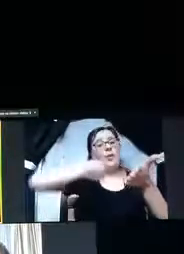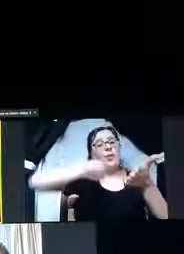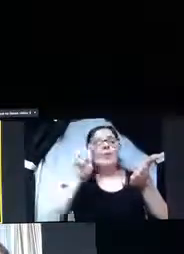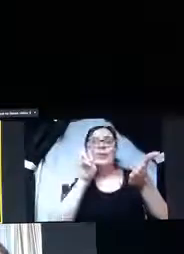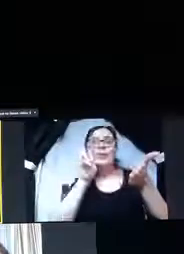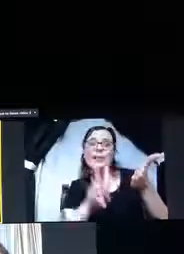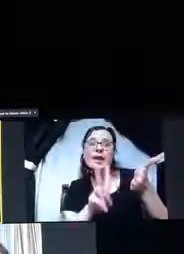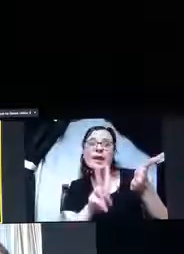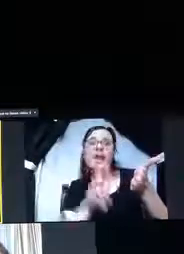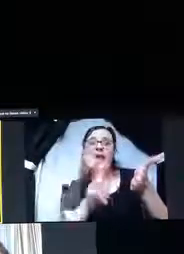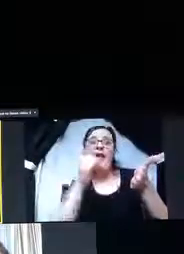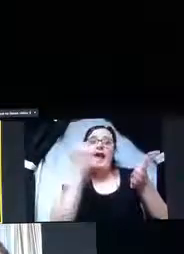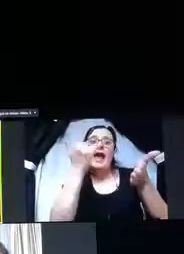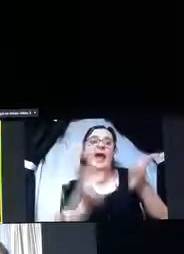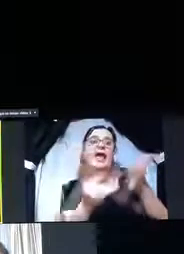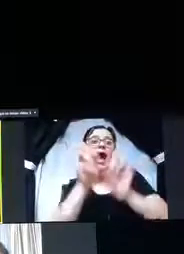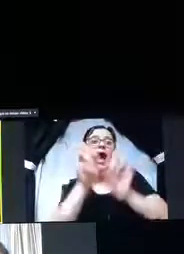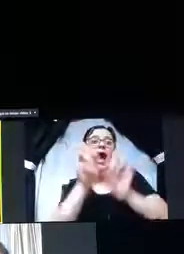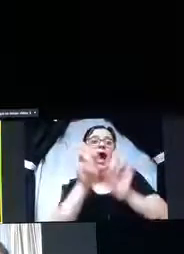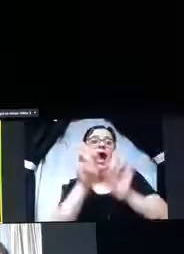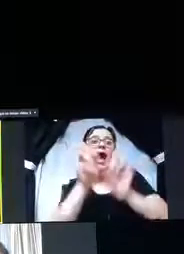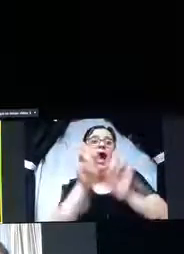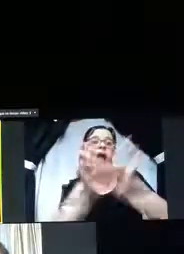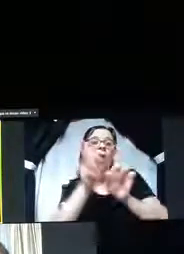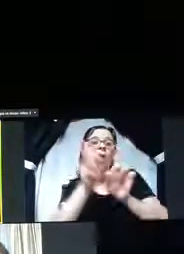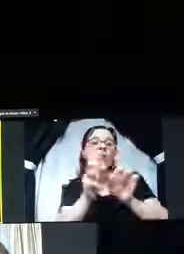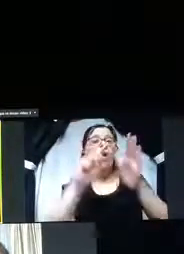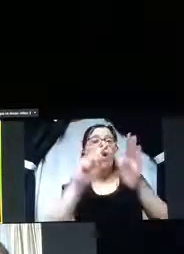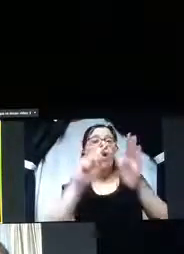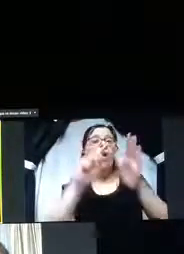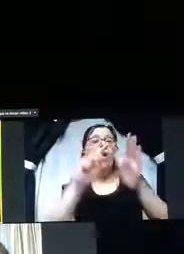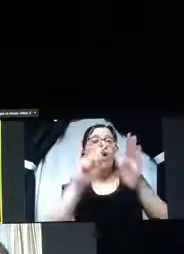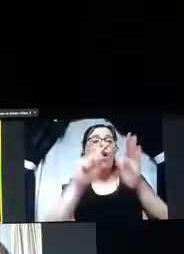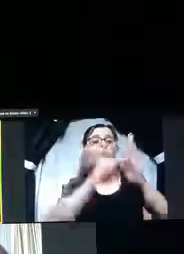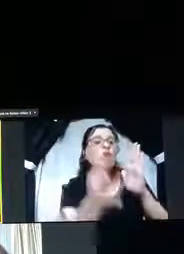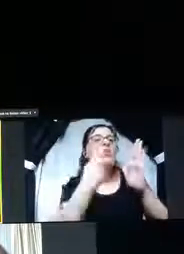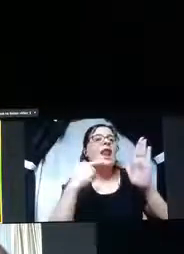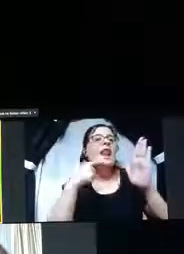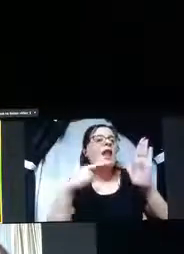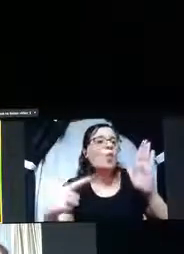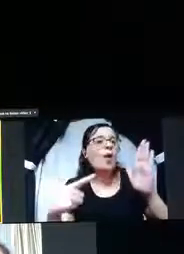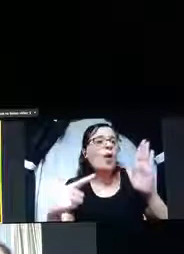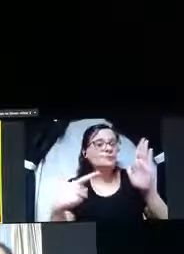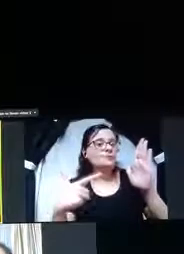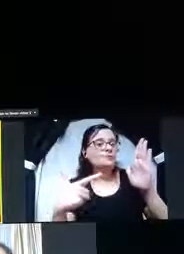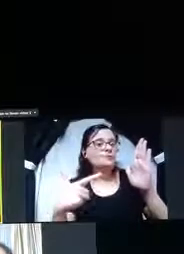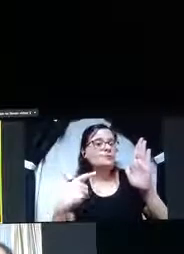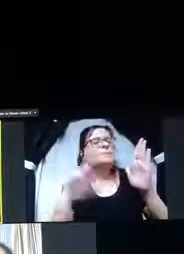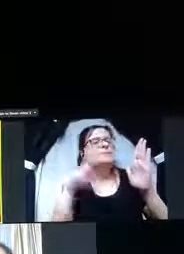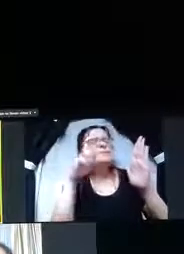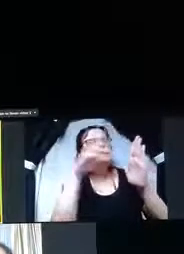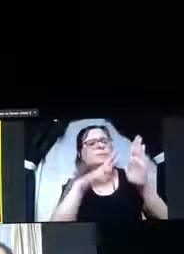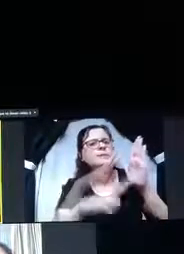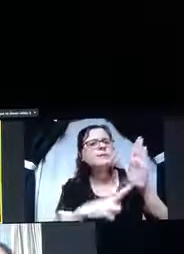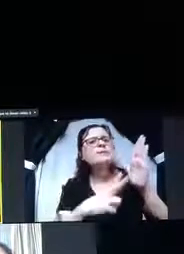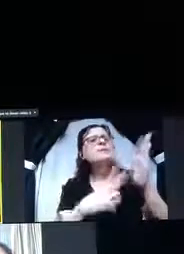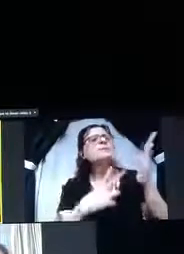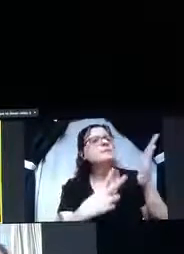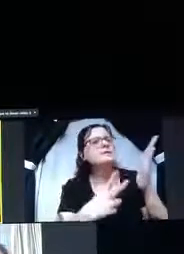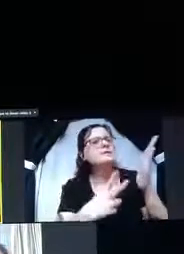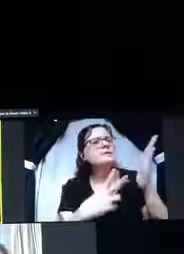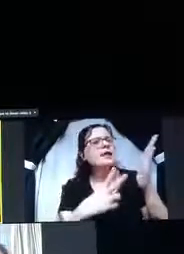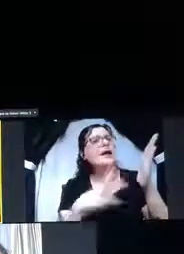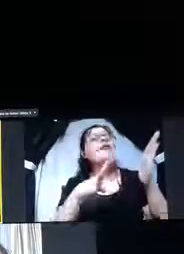que son computacionales, ¿sí? Que se activan y que los automatizamos hasta tal punto en donde